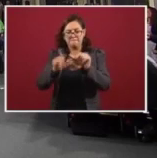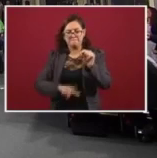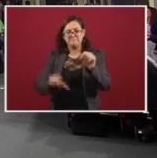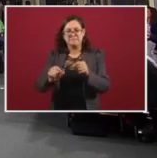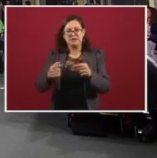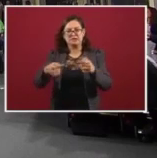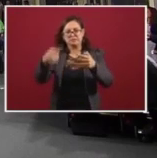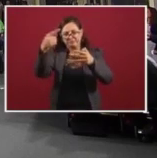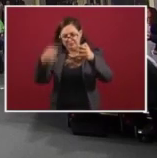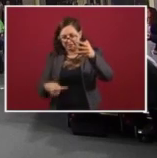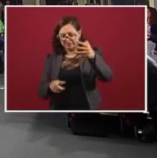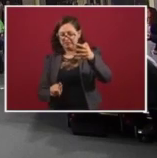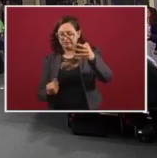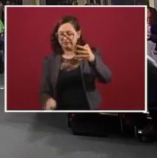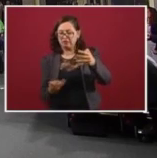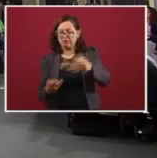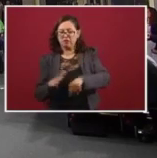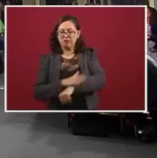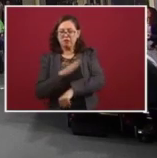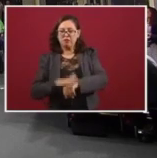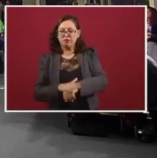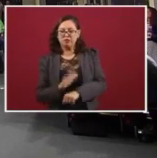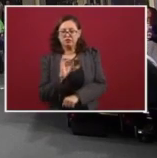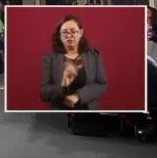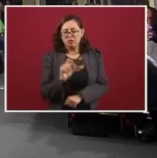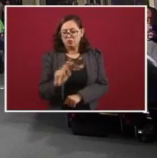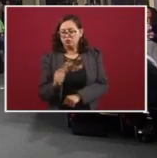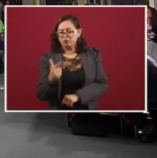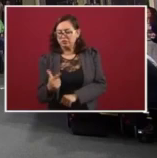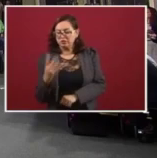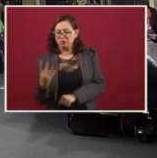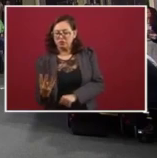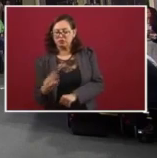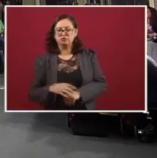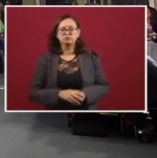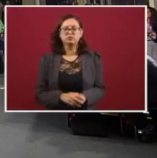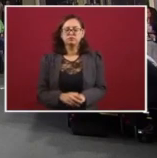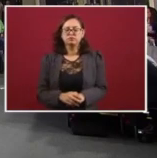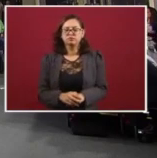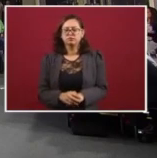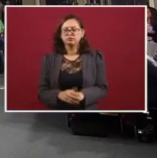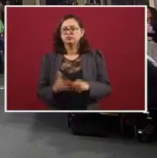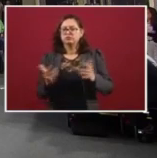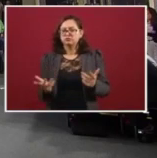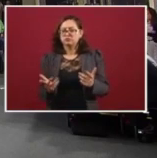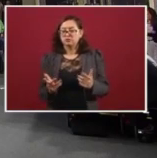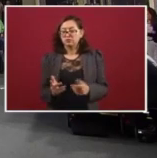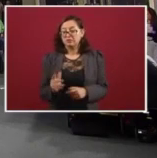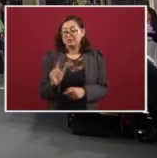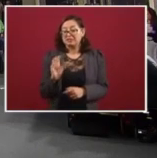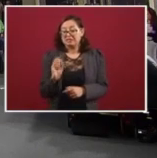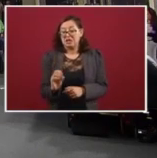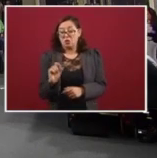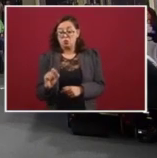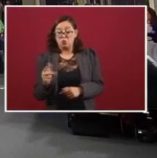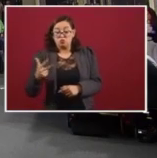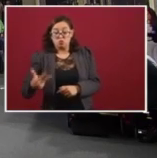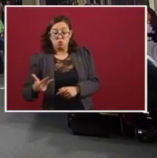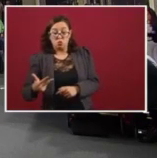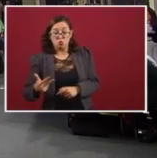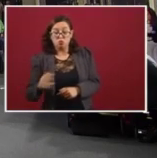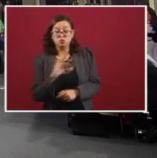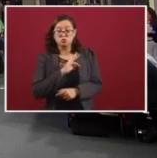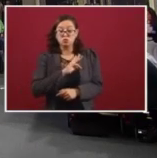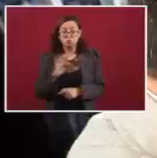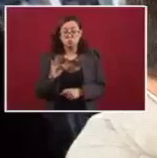74 con una calificación de 0.774. De llegar a 0.8, podemos llegar a